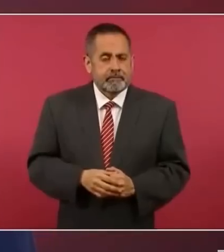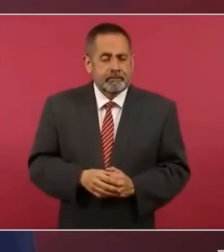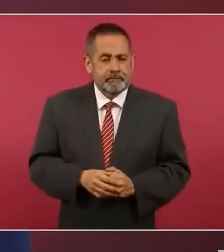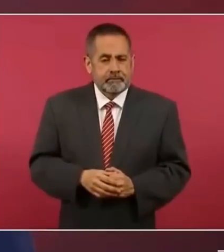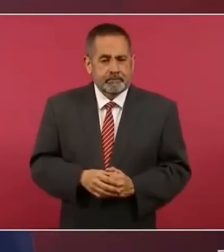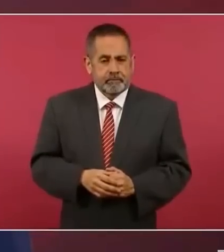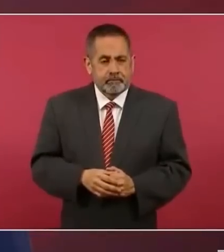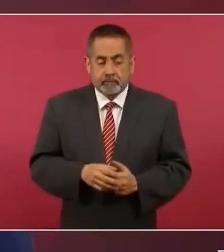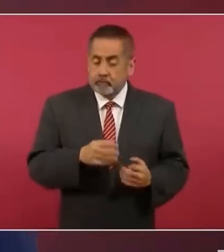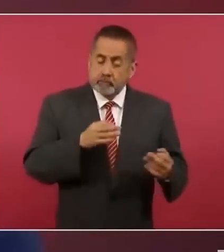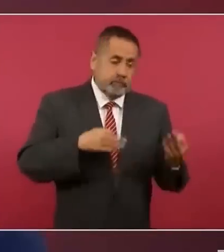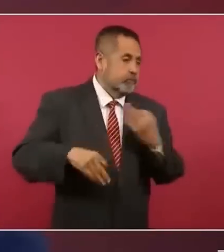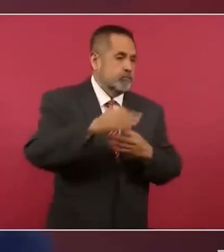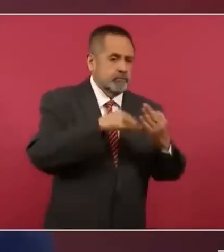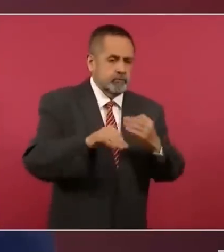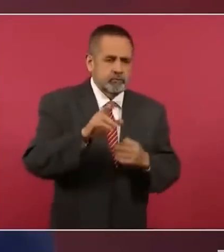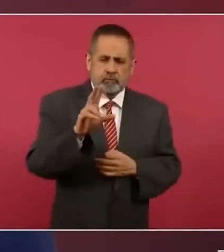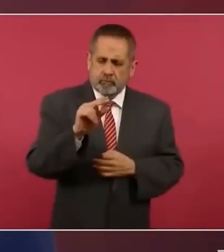no todos,